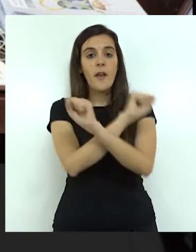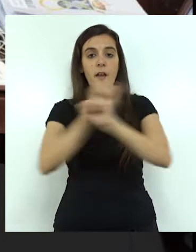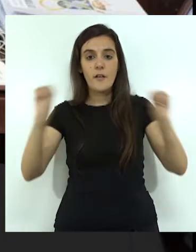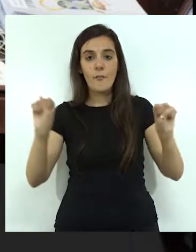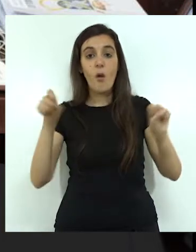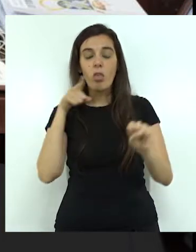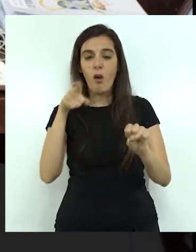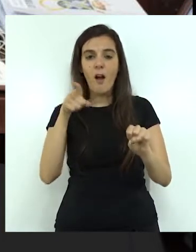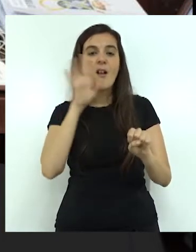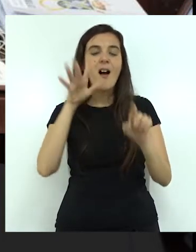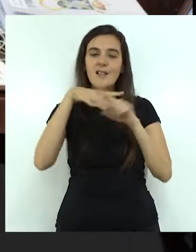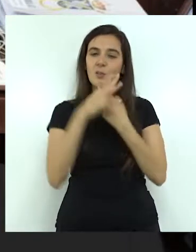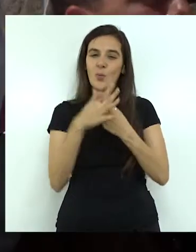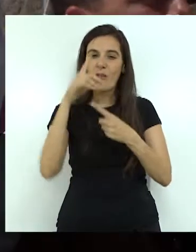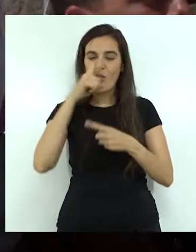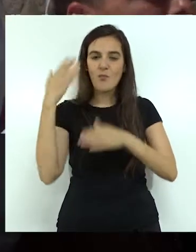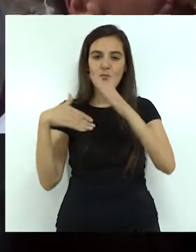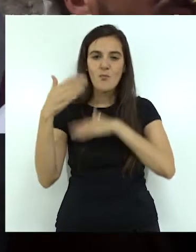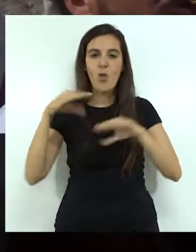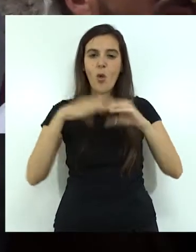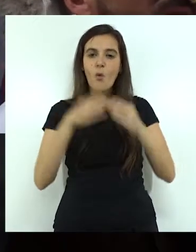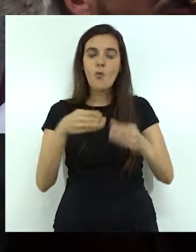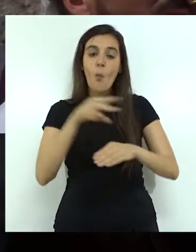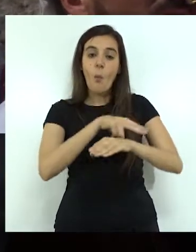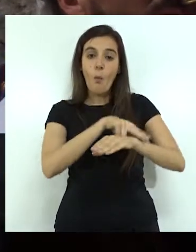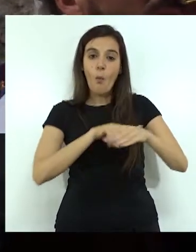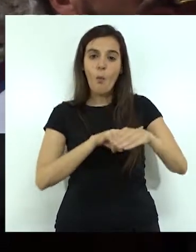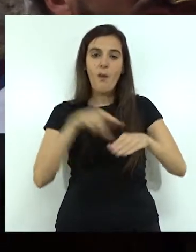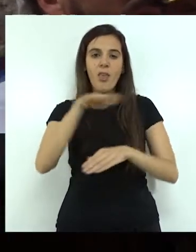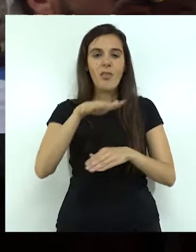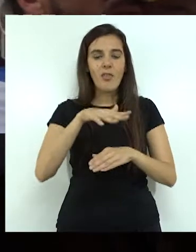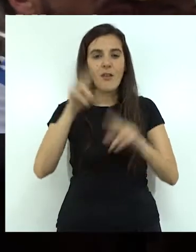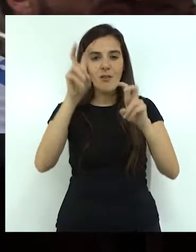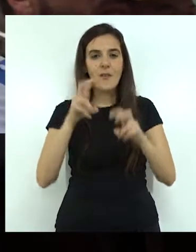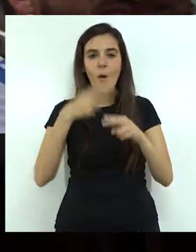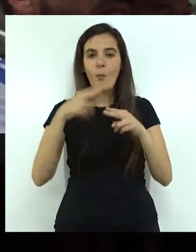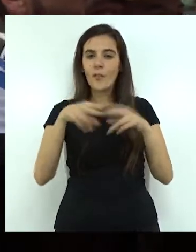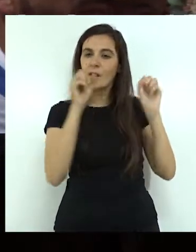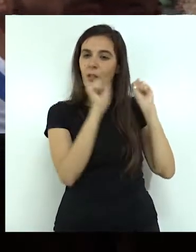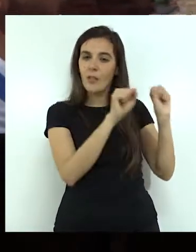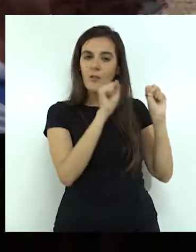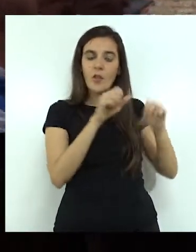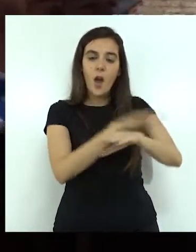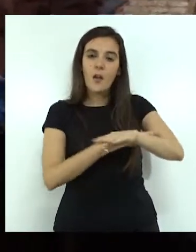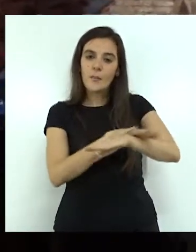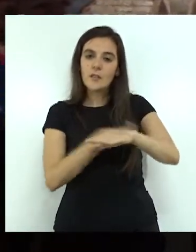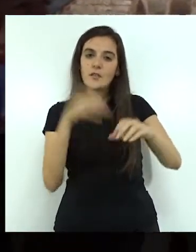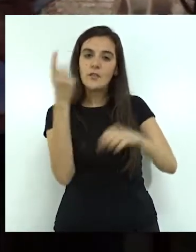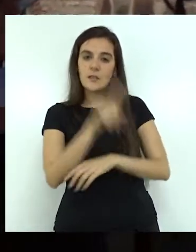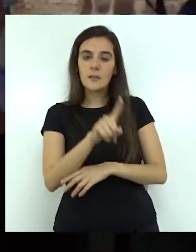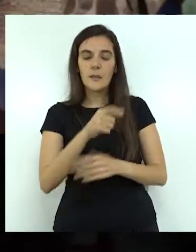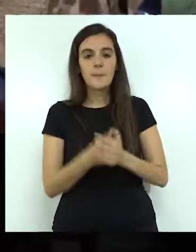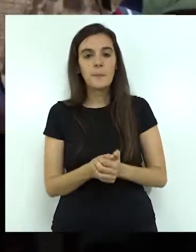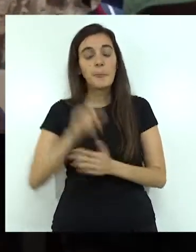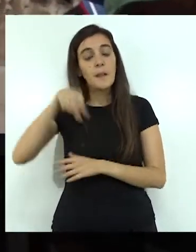en el empleo de comandante estuvo destinado en la dirección general de política de defensa en el ministerio de defensa de vuelta a españa fue nombrado